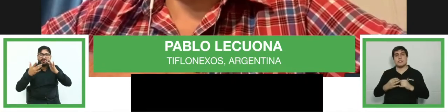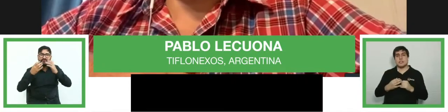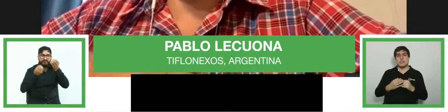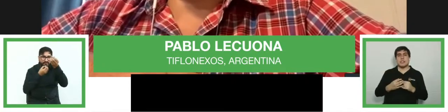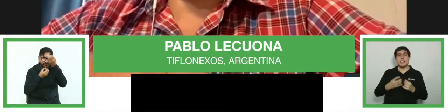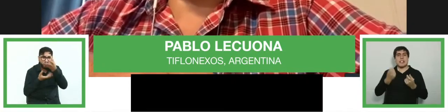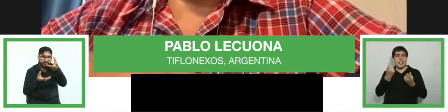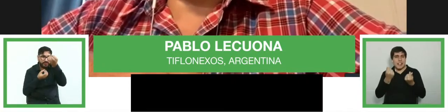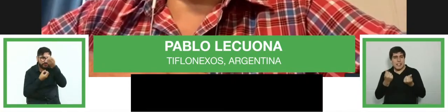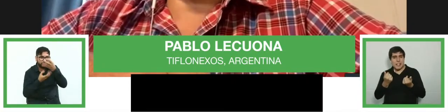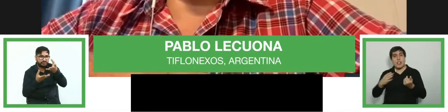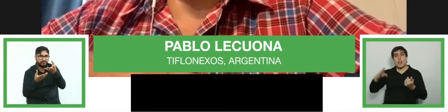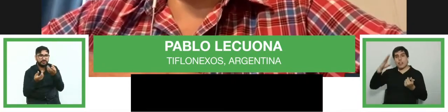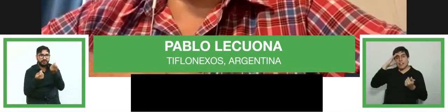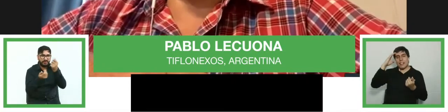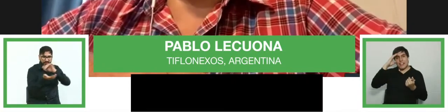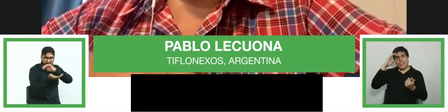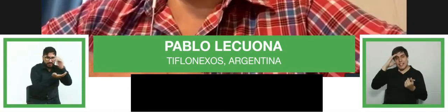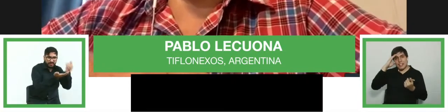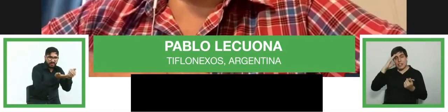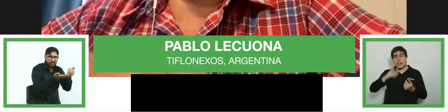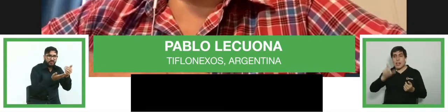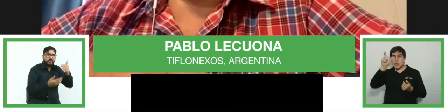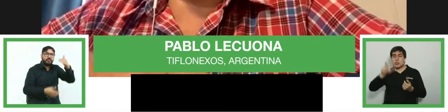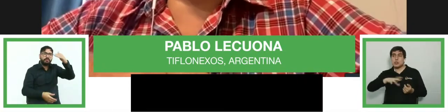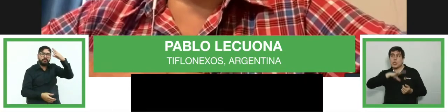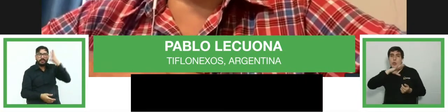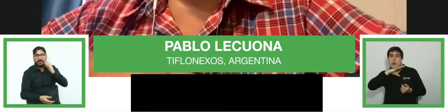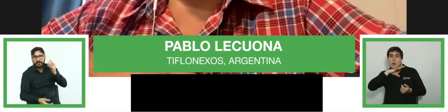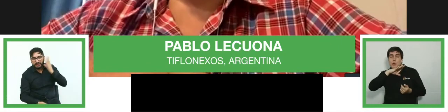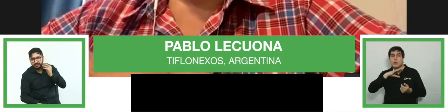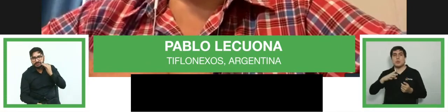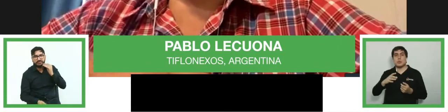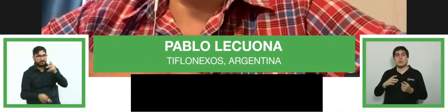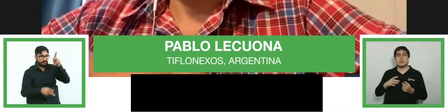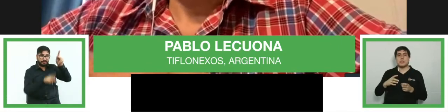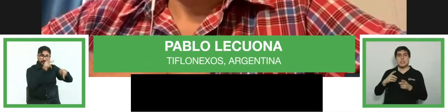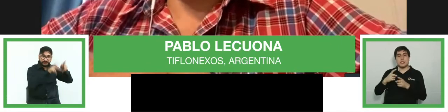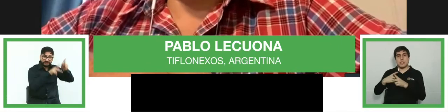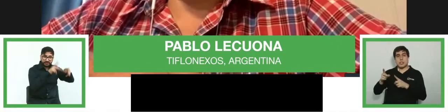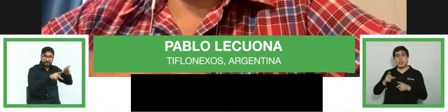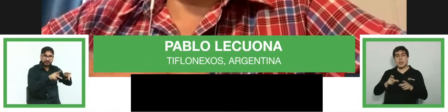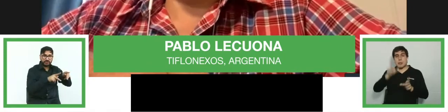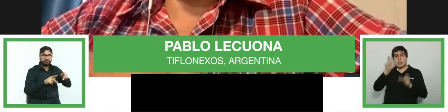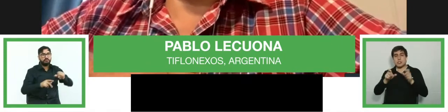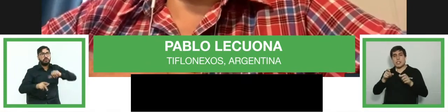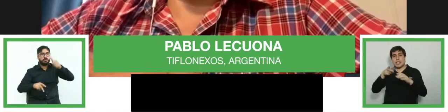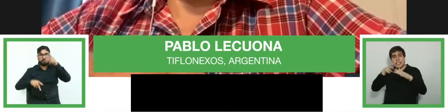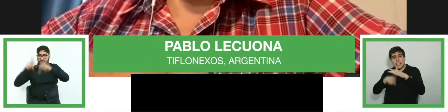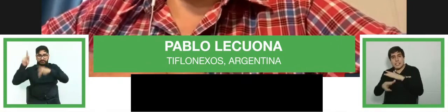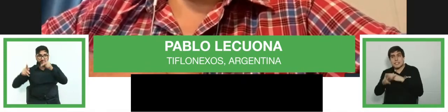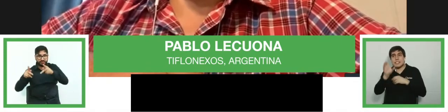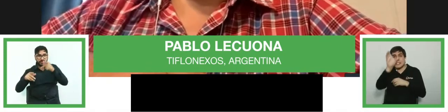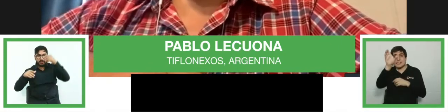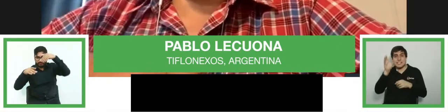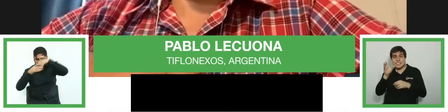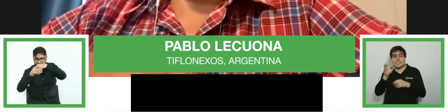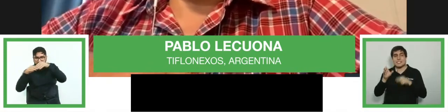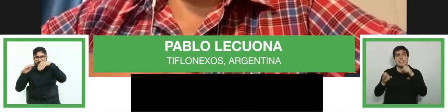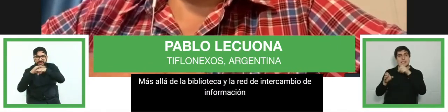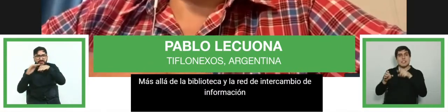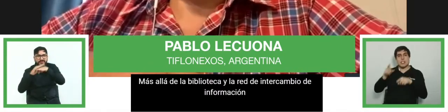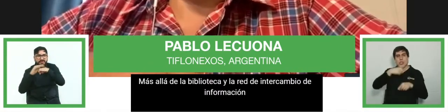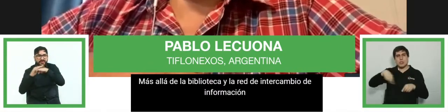de experiencias entre los usuarios y entre las distintas instituciones que acceden a la biblioteca, hemos puesto un foco